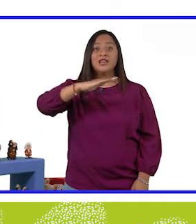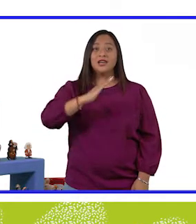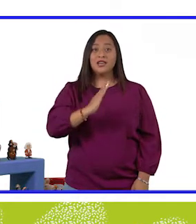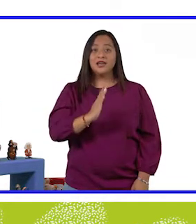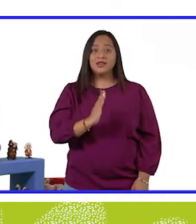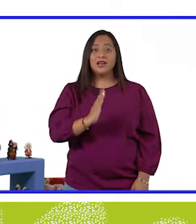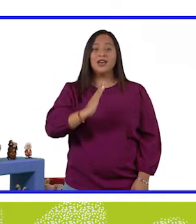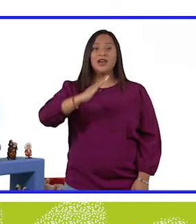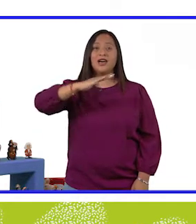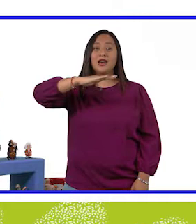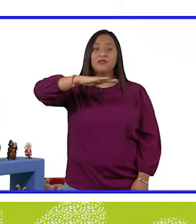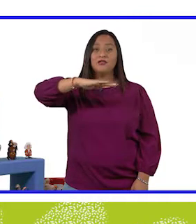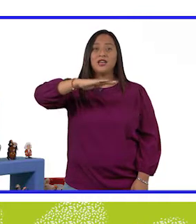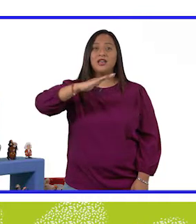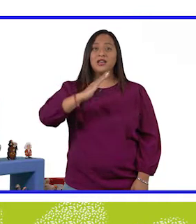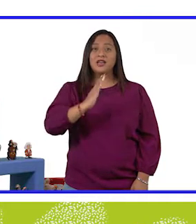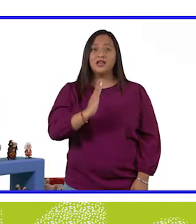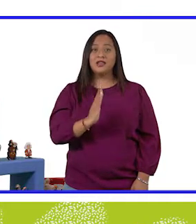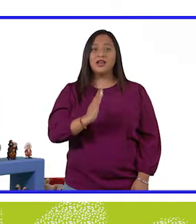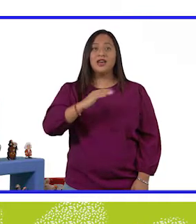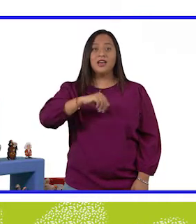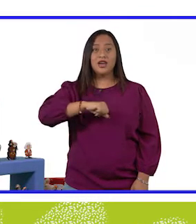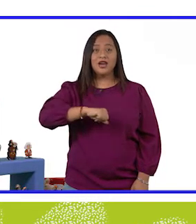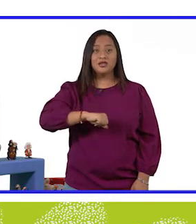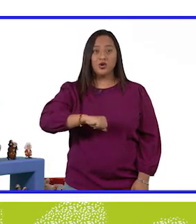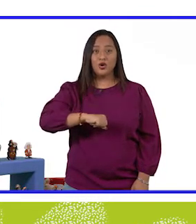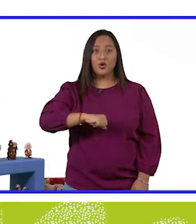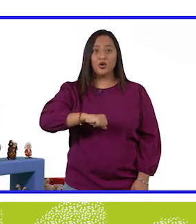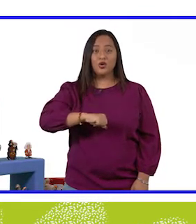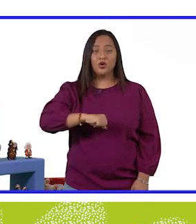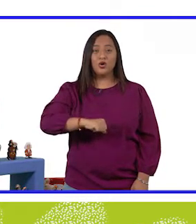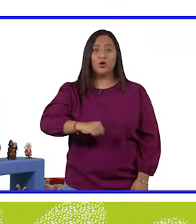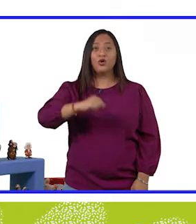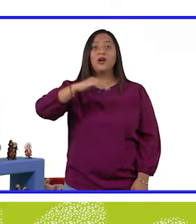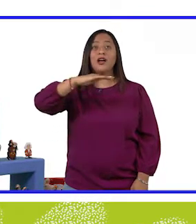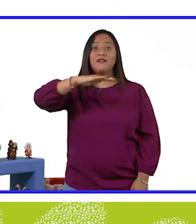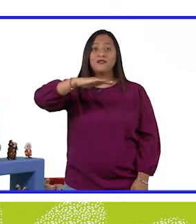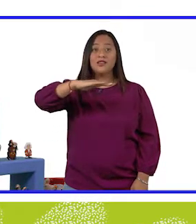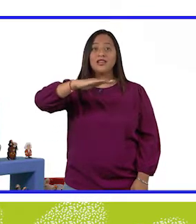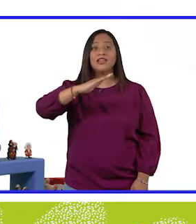Fi de fi de yo.